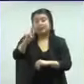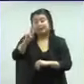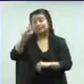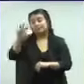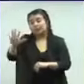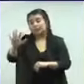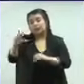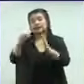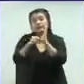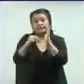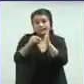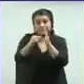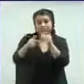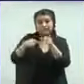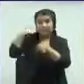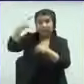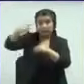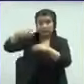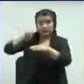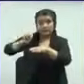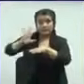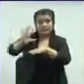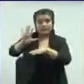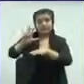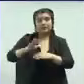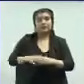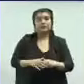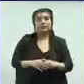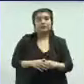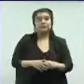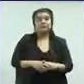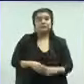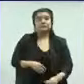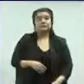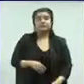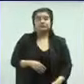quetzales. Rogaría pasar a la lámina siguiente.